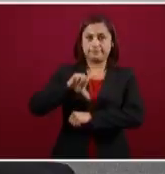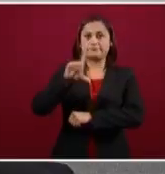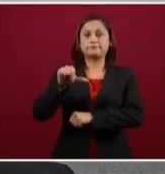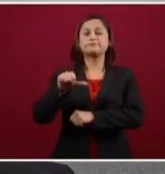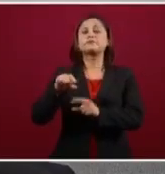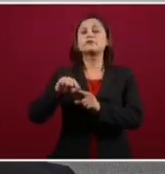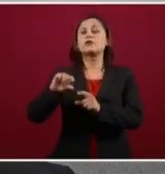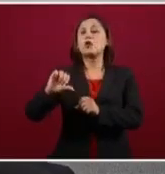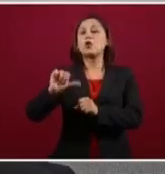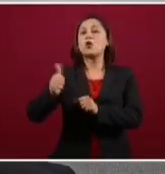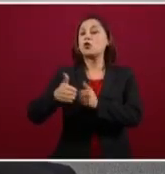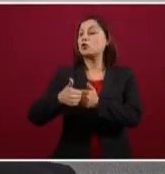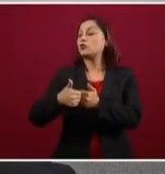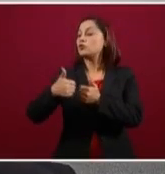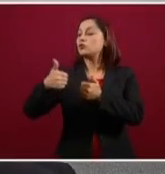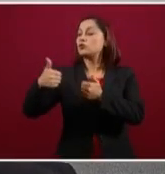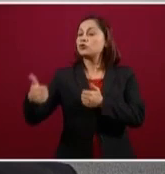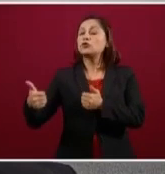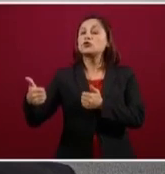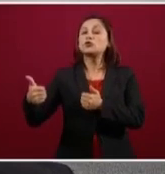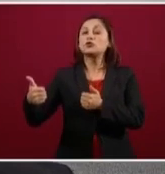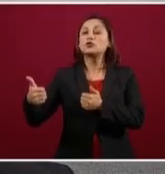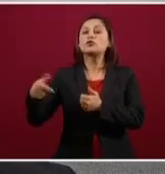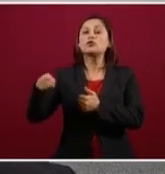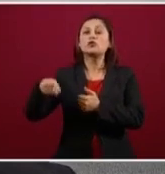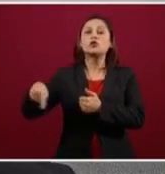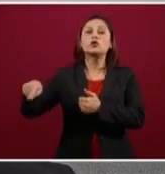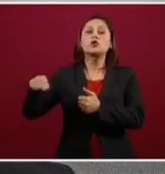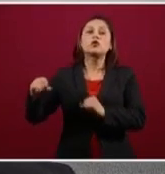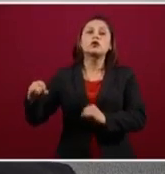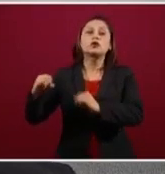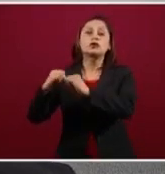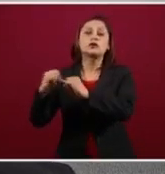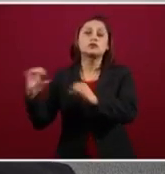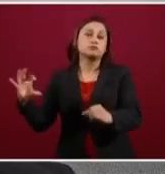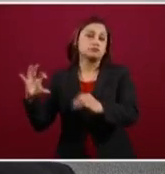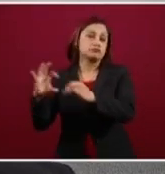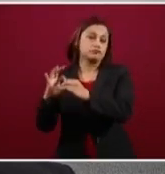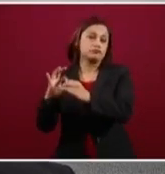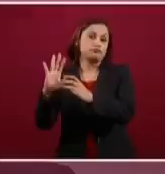organismo autónomo, independiente, equivalente a la secretaría.